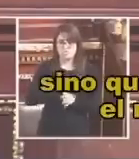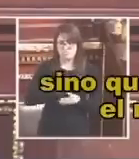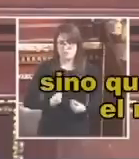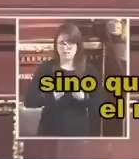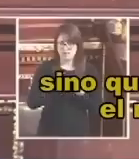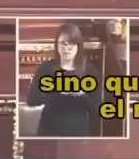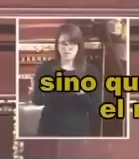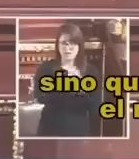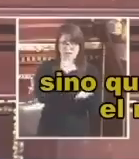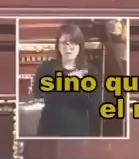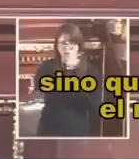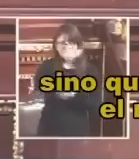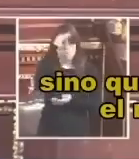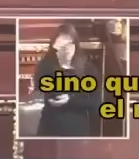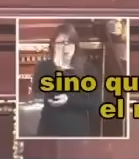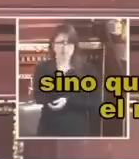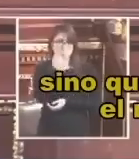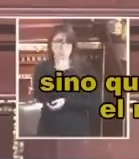de